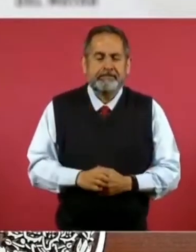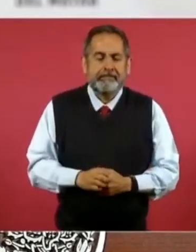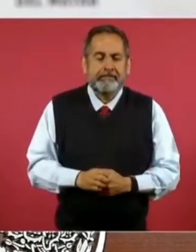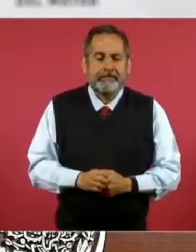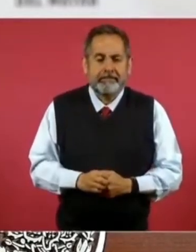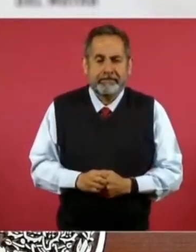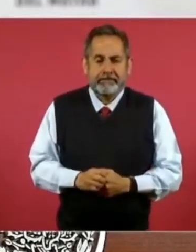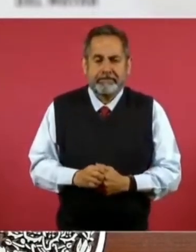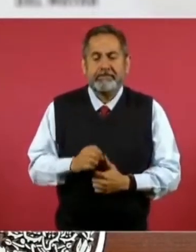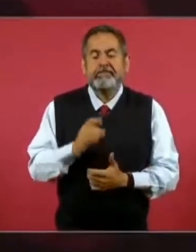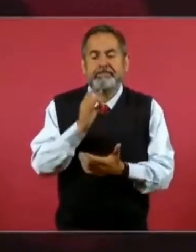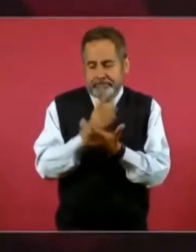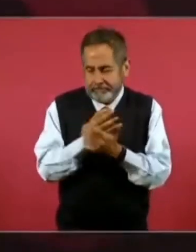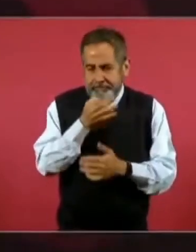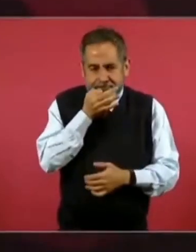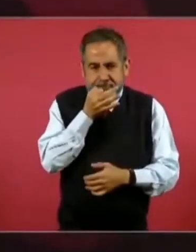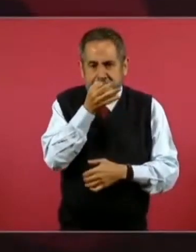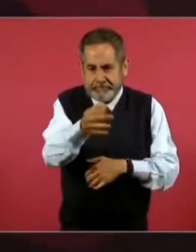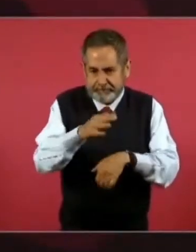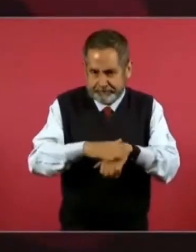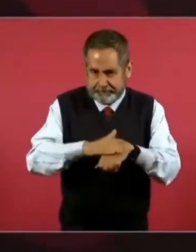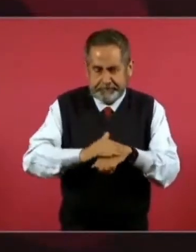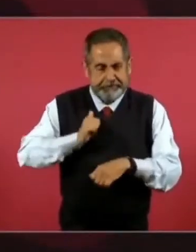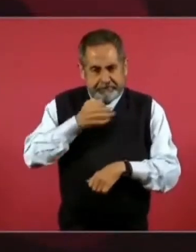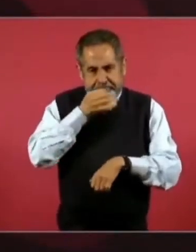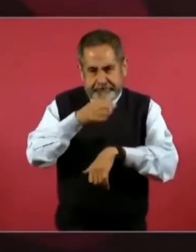Y de una vez también aprovecho para decir